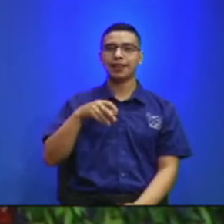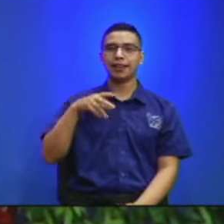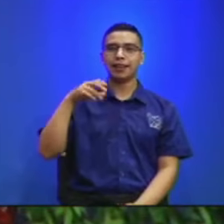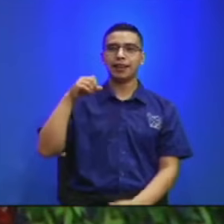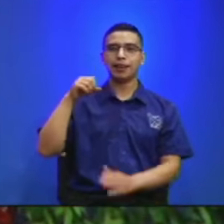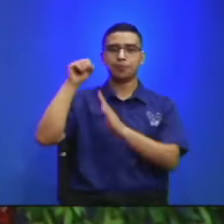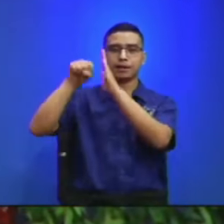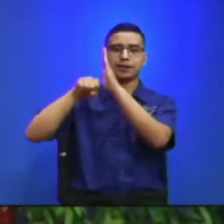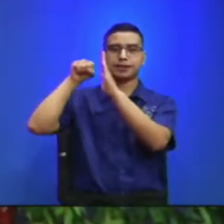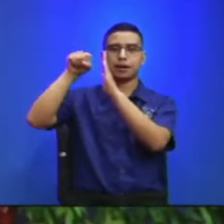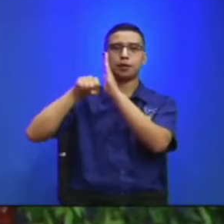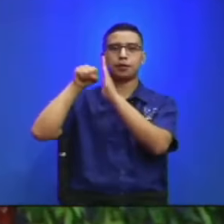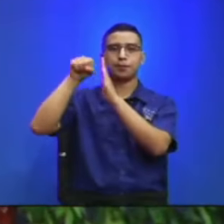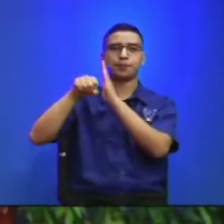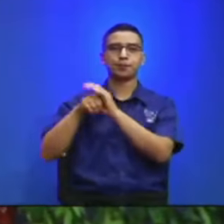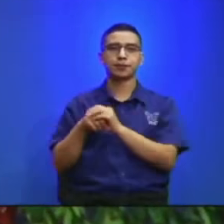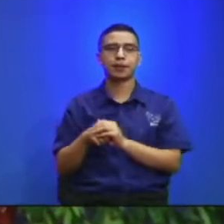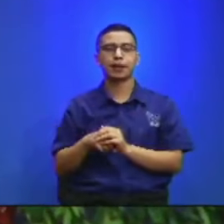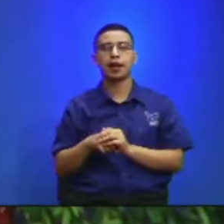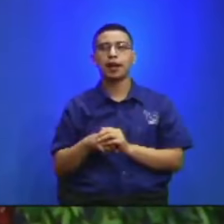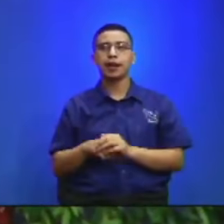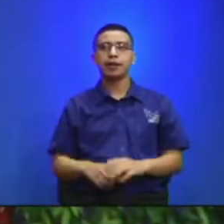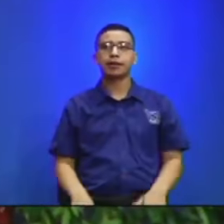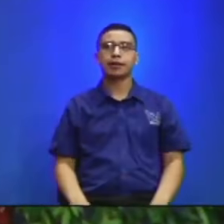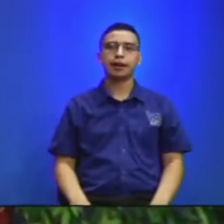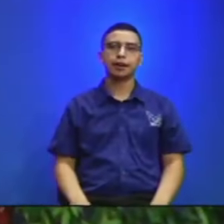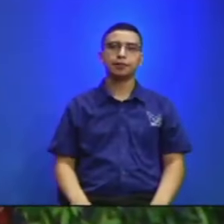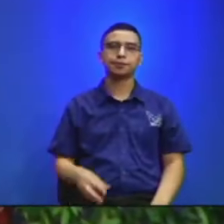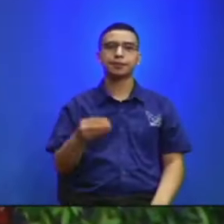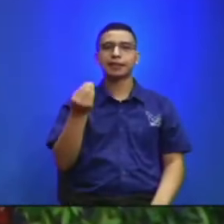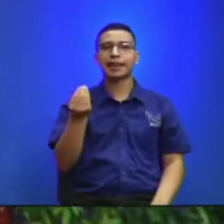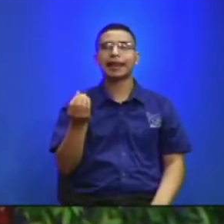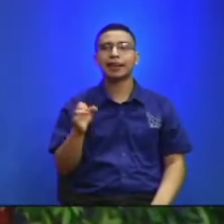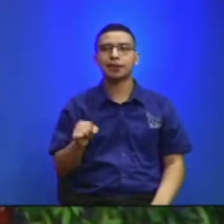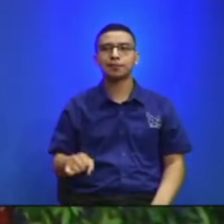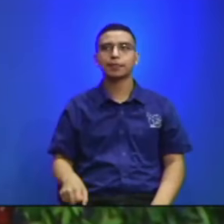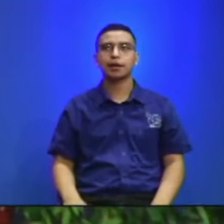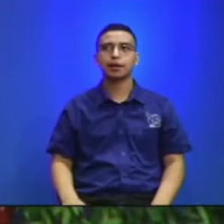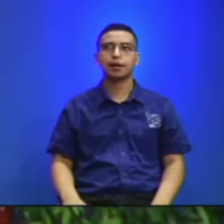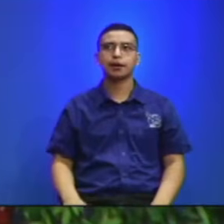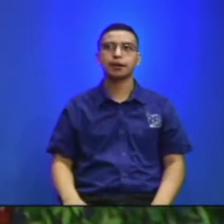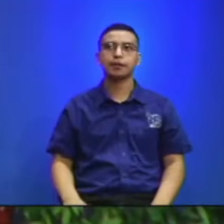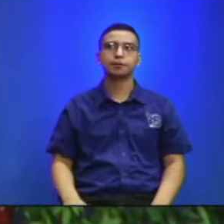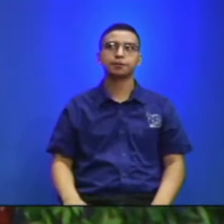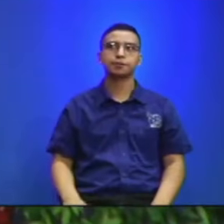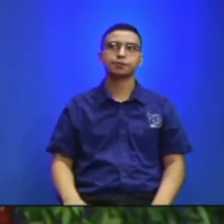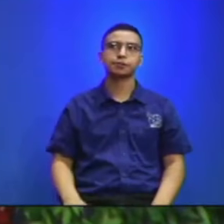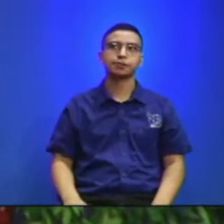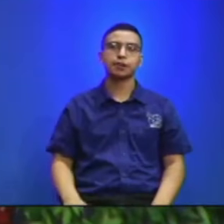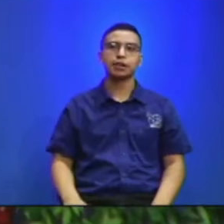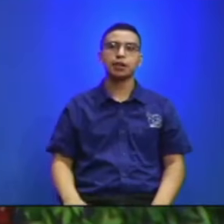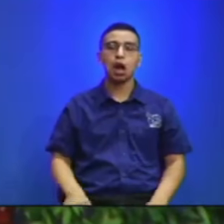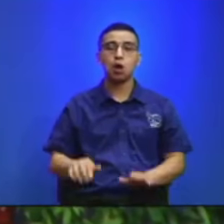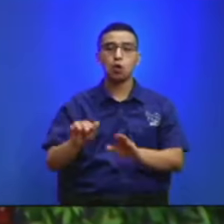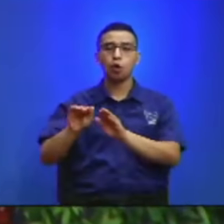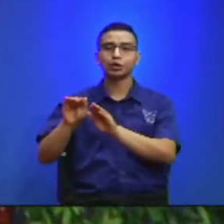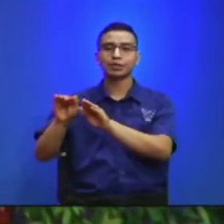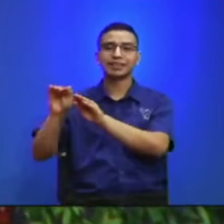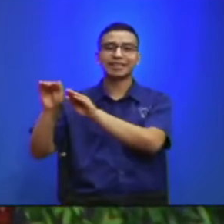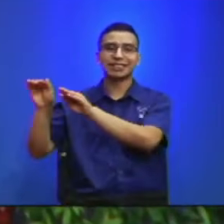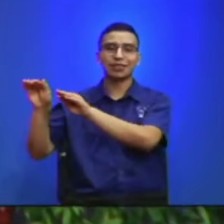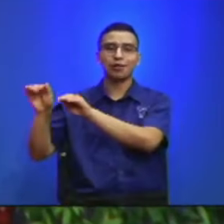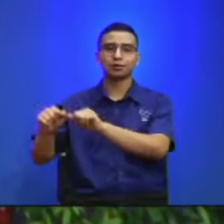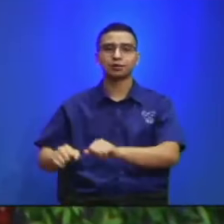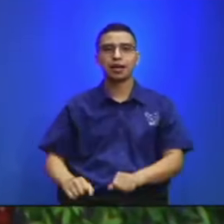para que los de mayor de alguna edad en adelante usted dice que porque son más vulnerables pero los niños si no se ha demostrado